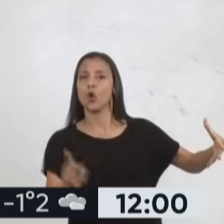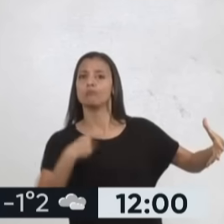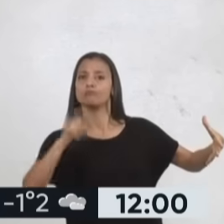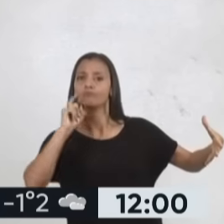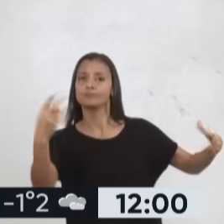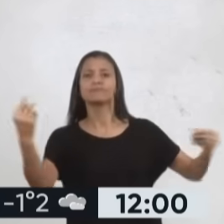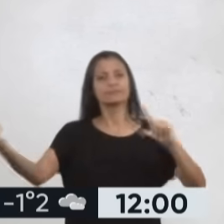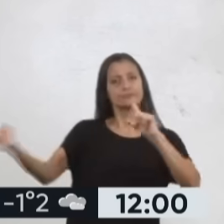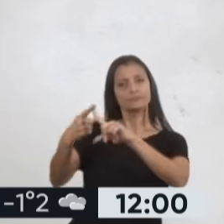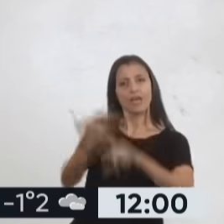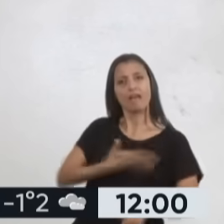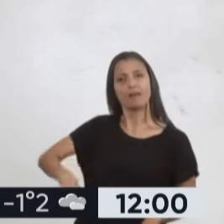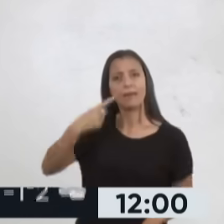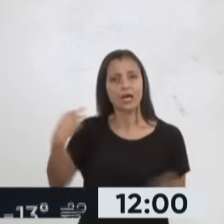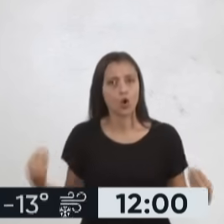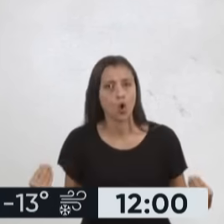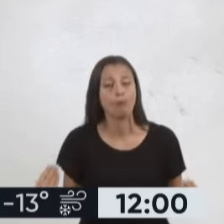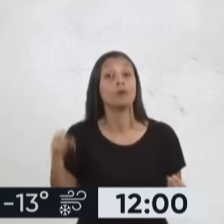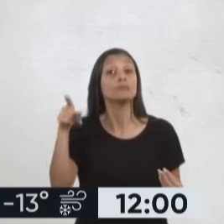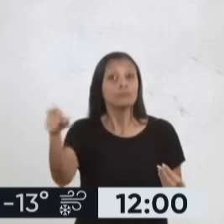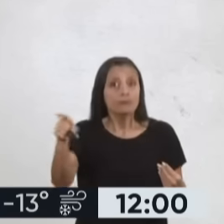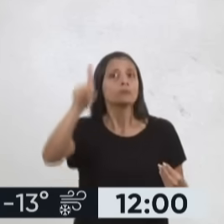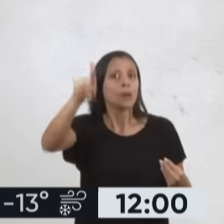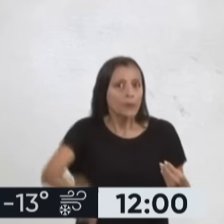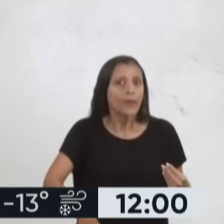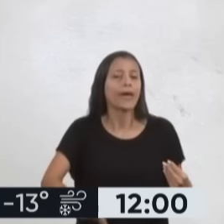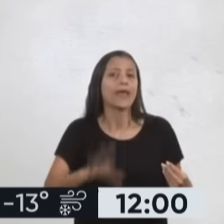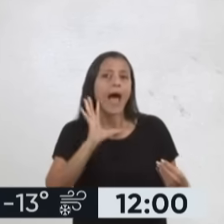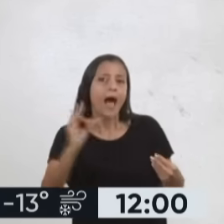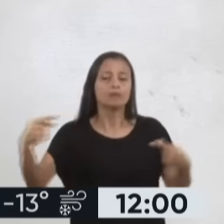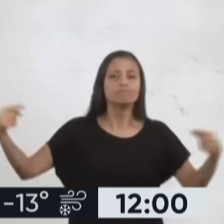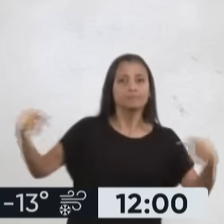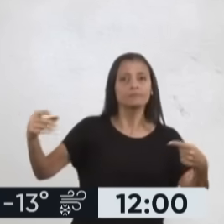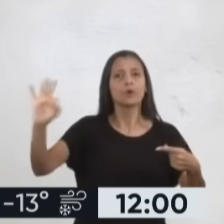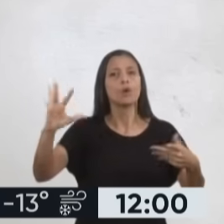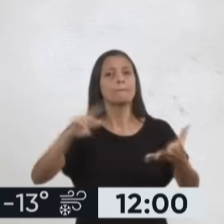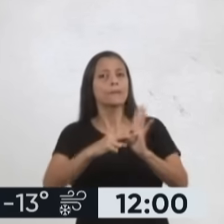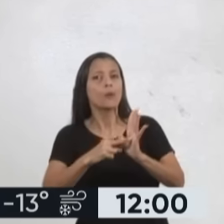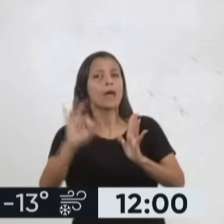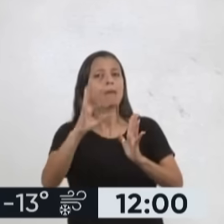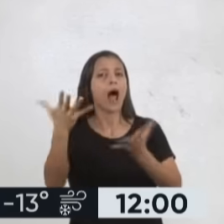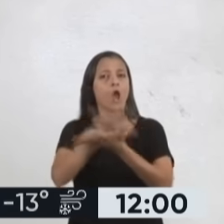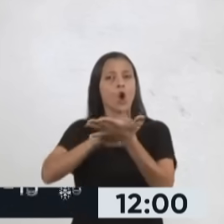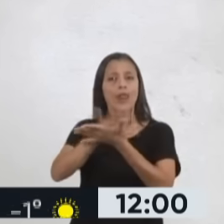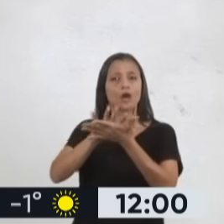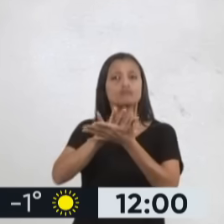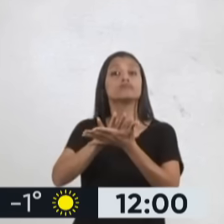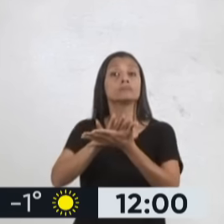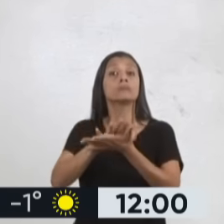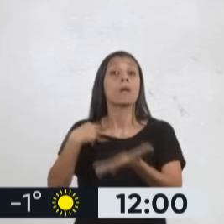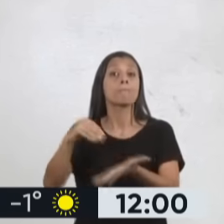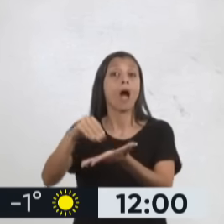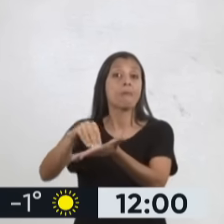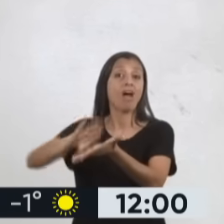el diálogo con el fondo? Si eso de alguna forma genera grieta o genera algún inconveniente en la negociación por la llegada de nuevas